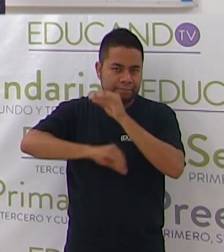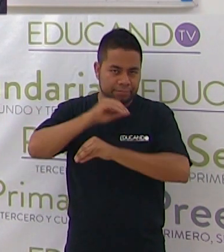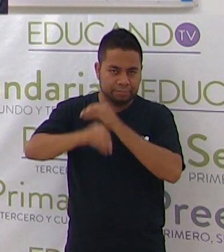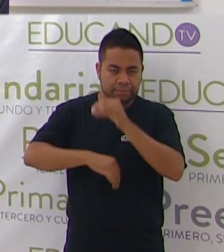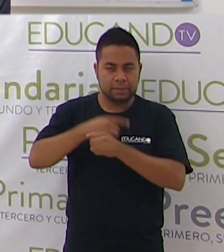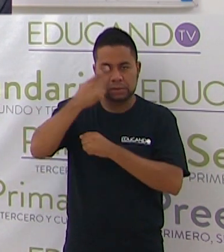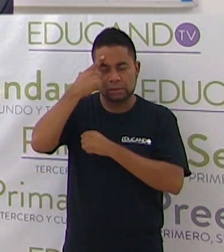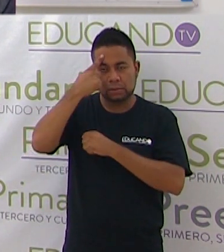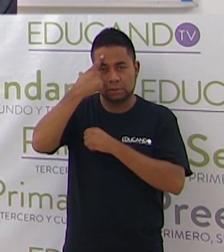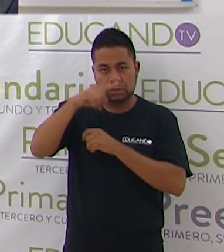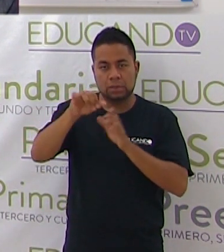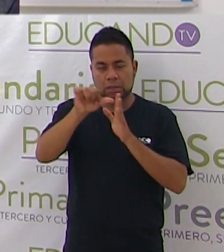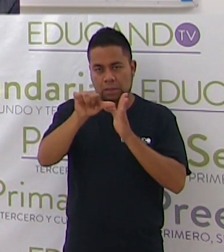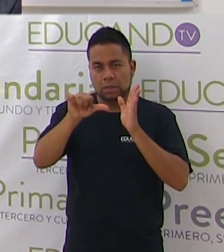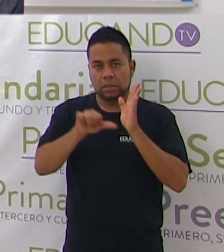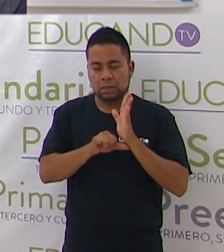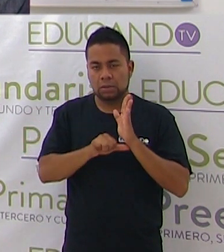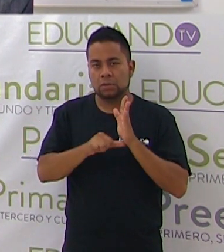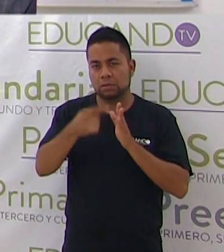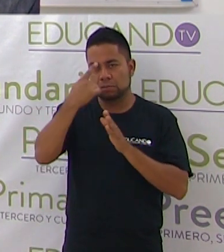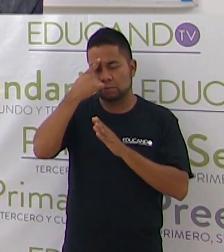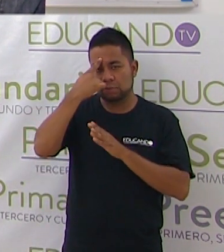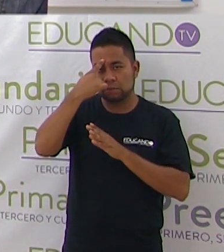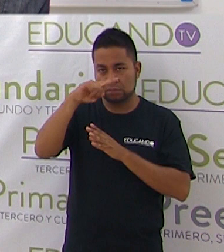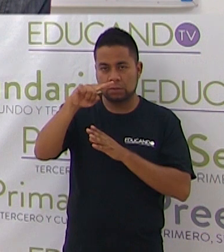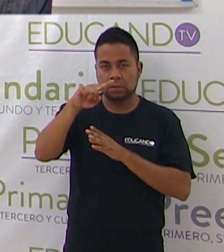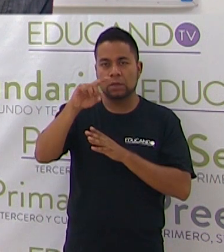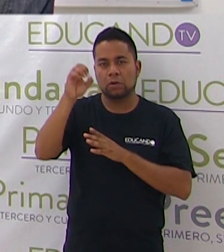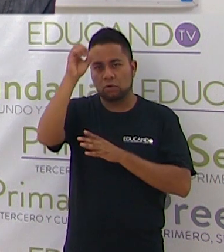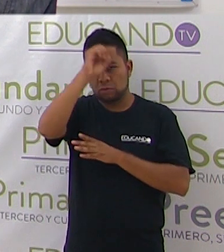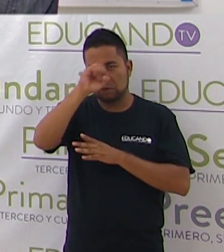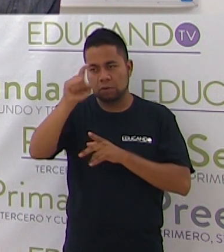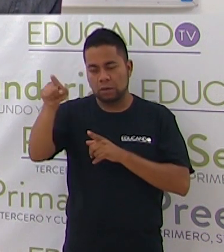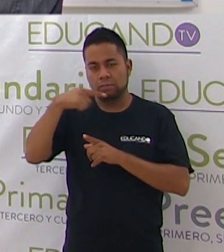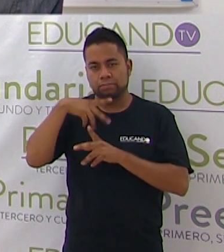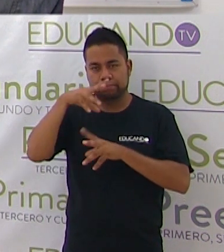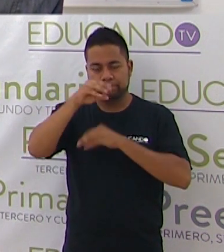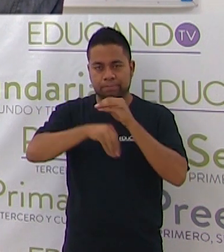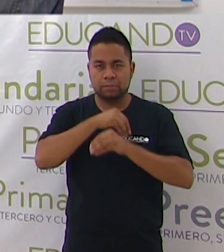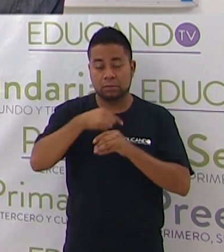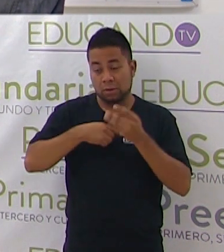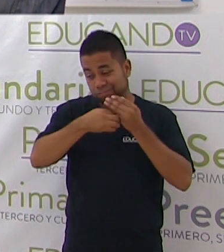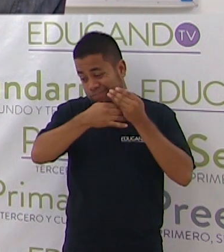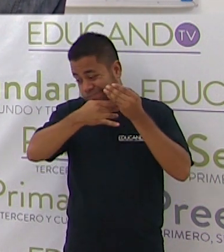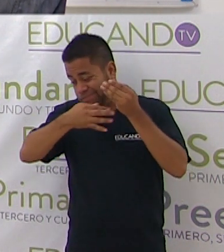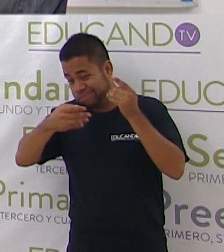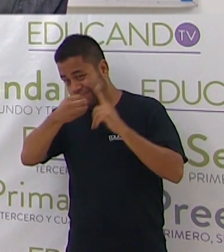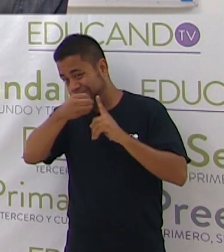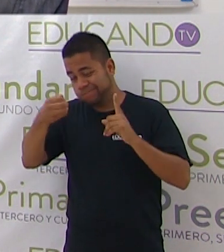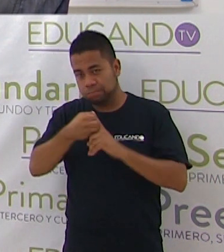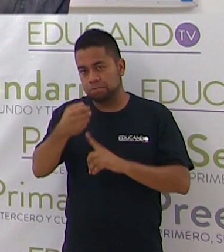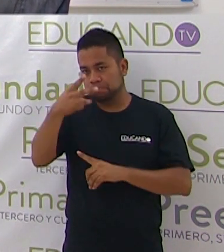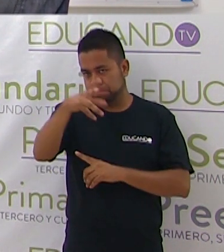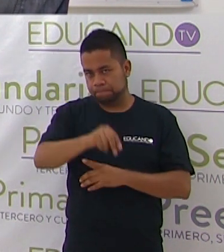del artículo de opinión. No voy a escribir todo.